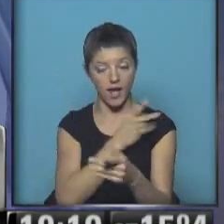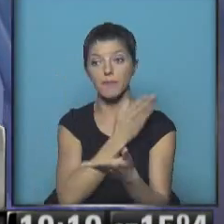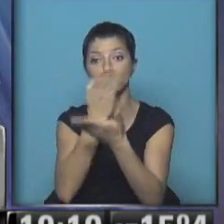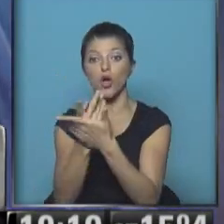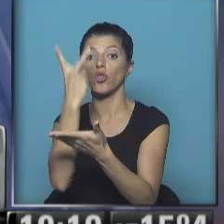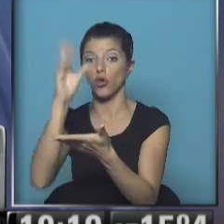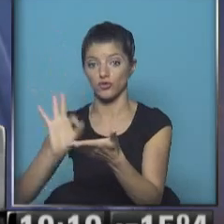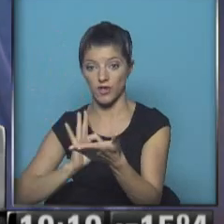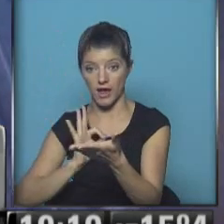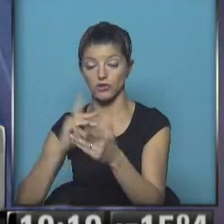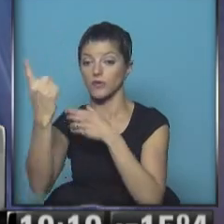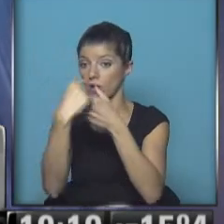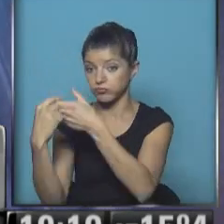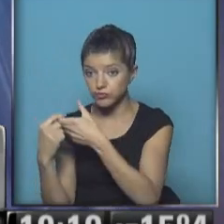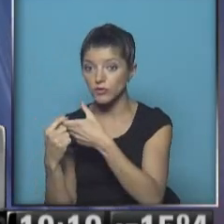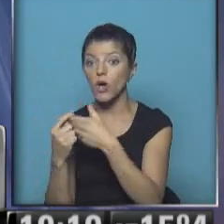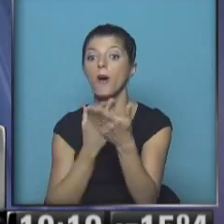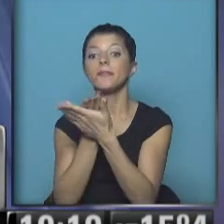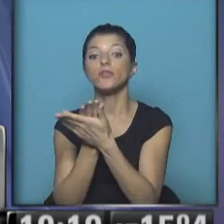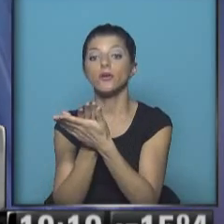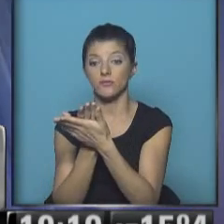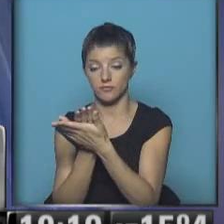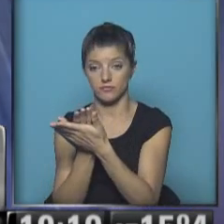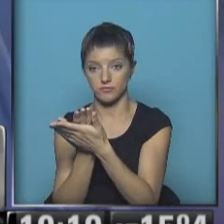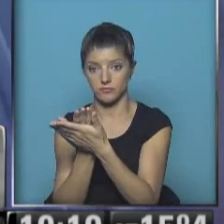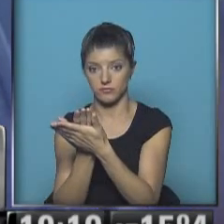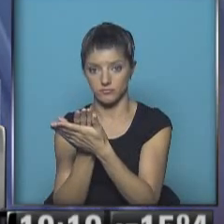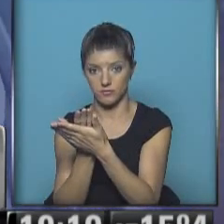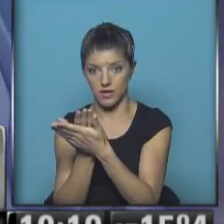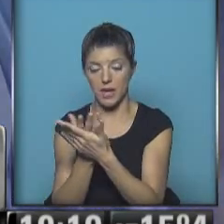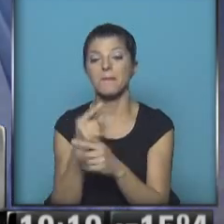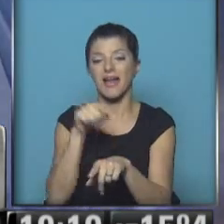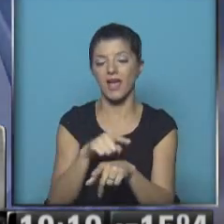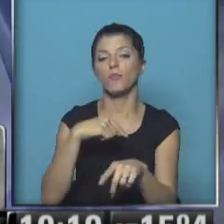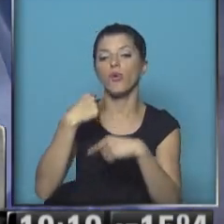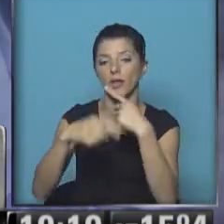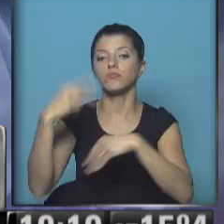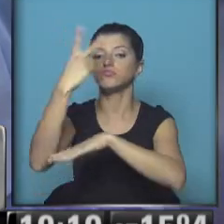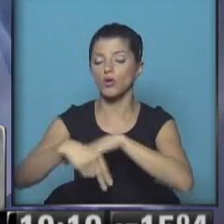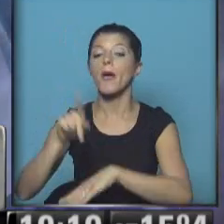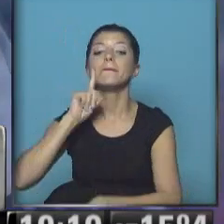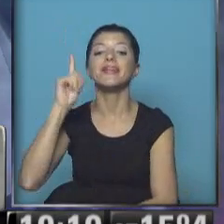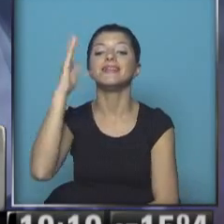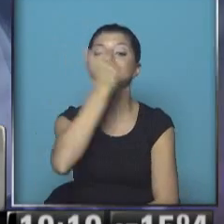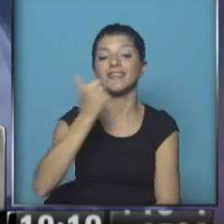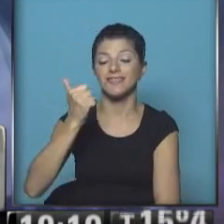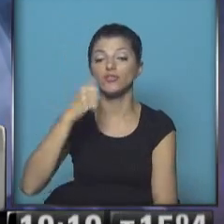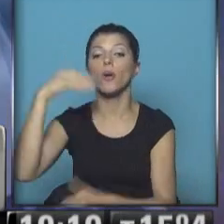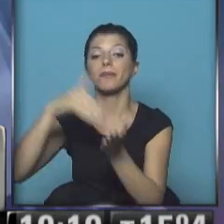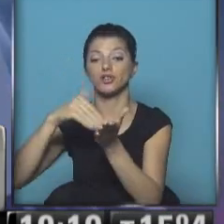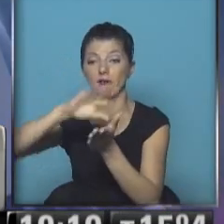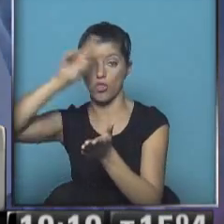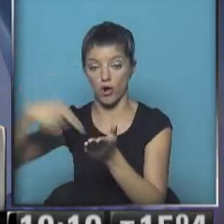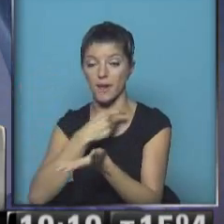2 años a sus socios a unas horas de que su país entrara en un incumplimiento del vencimiento de 1.600 millones de dólares ante el Fondo